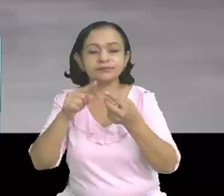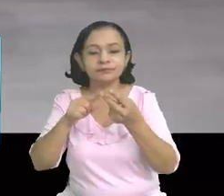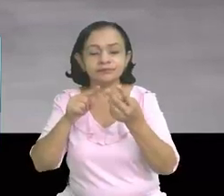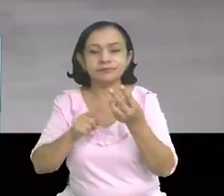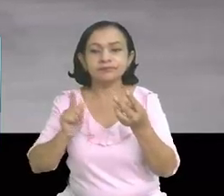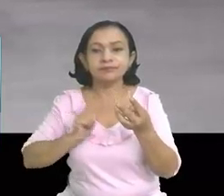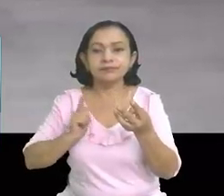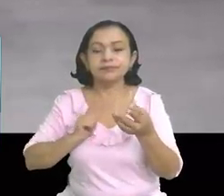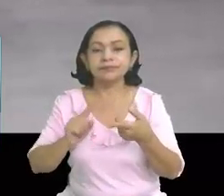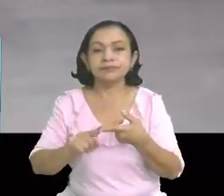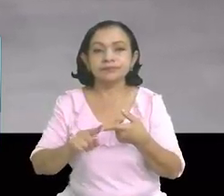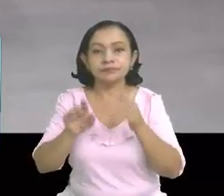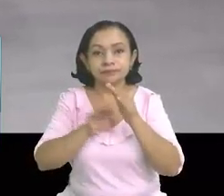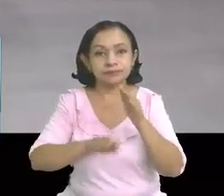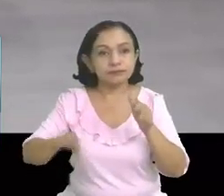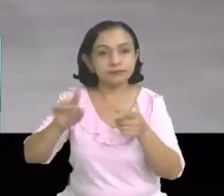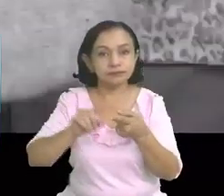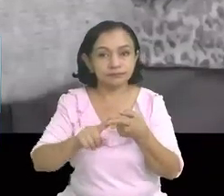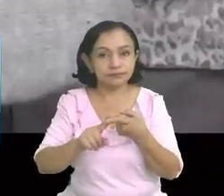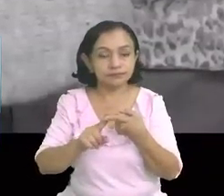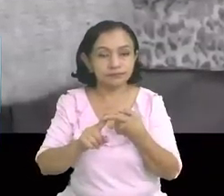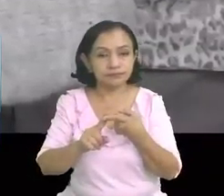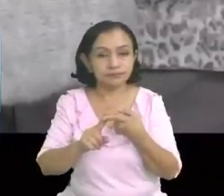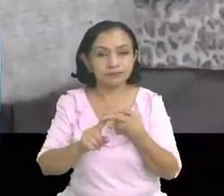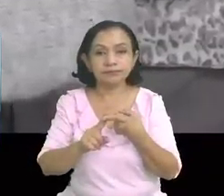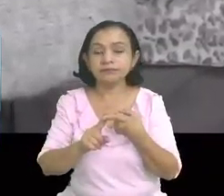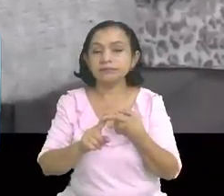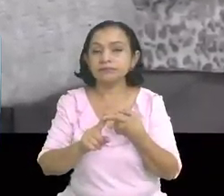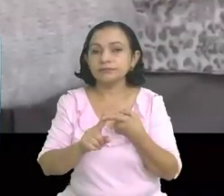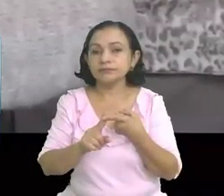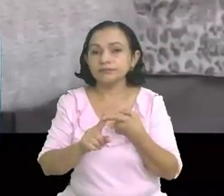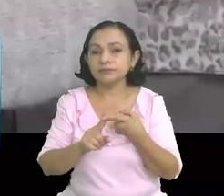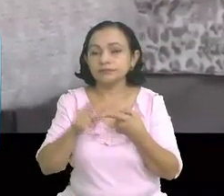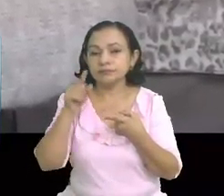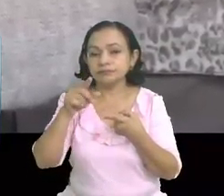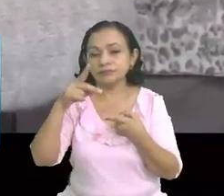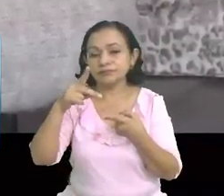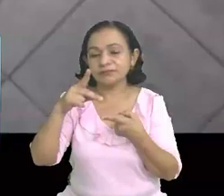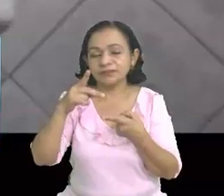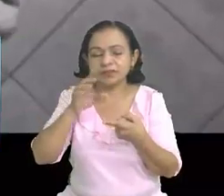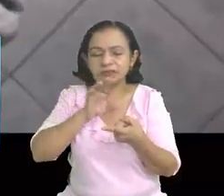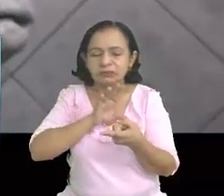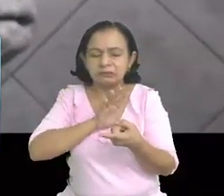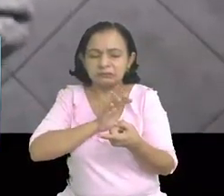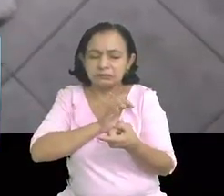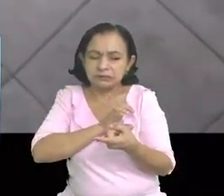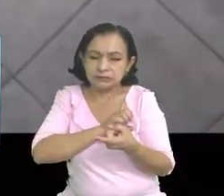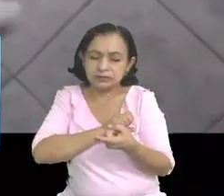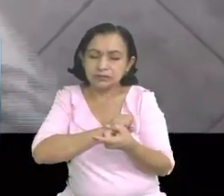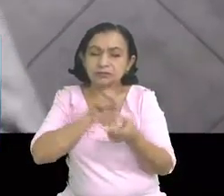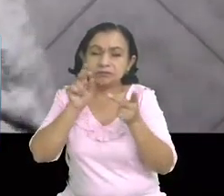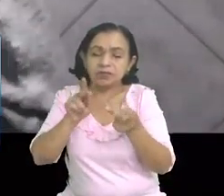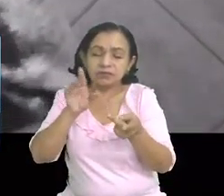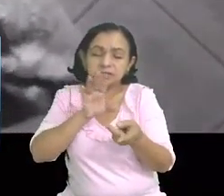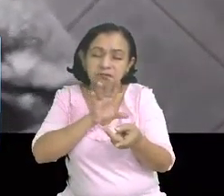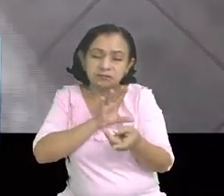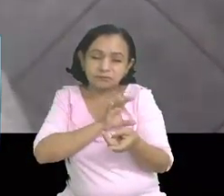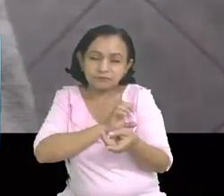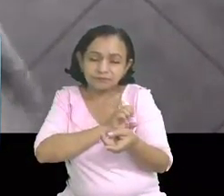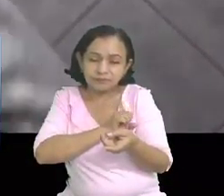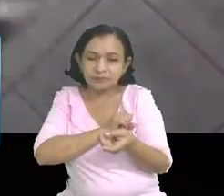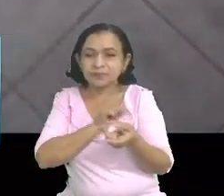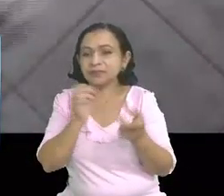frecuente en la adolescencia? Lo más frecuente que se ha identificado en la adolescencia en principio es la depresión. Deprimido. La depresión en el adolescente es bastante